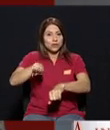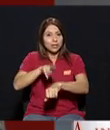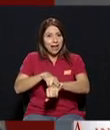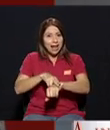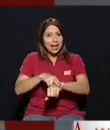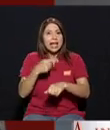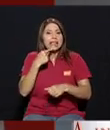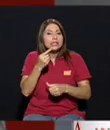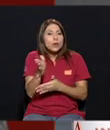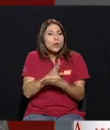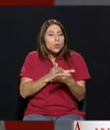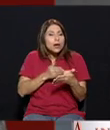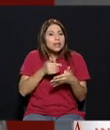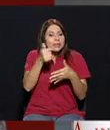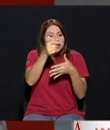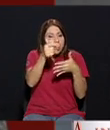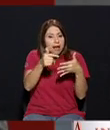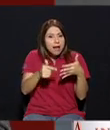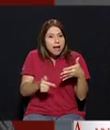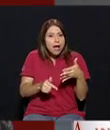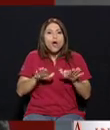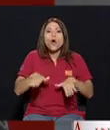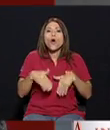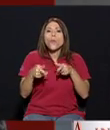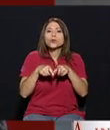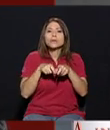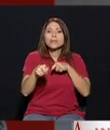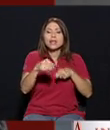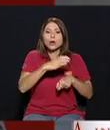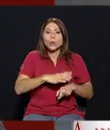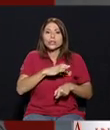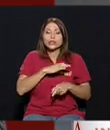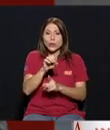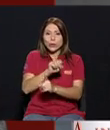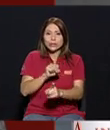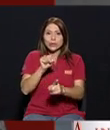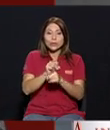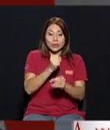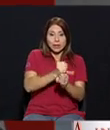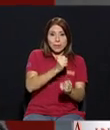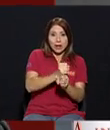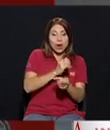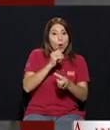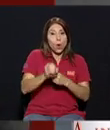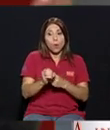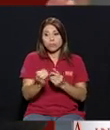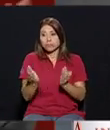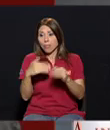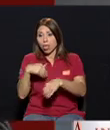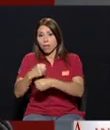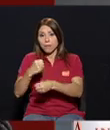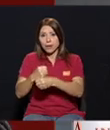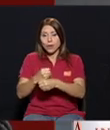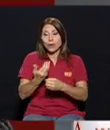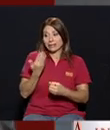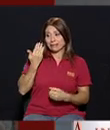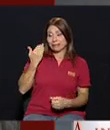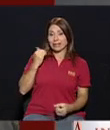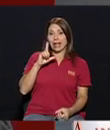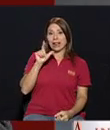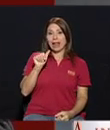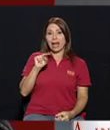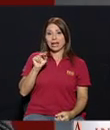la forma en que se mide la condición del empleo o el desempleo. Hemos visto frecuentemente a la ANAME